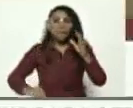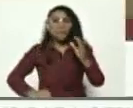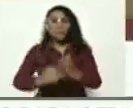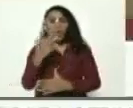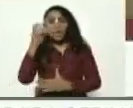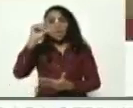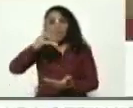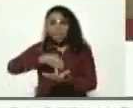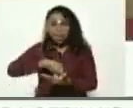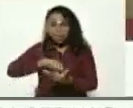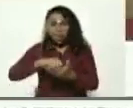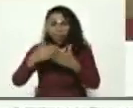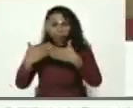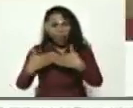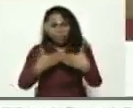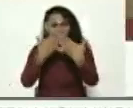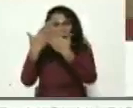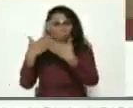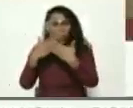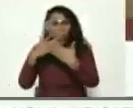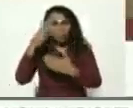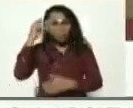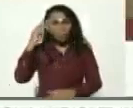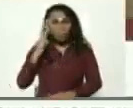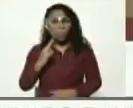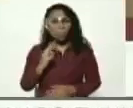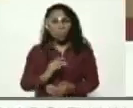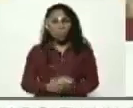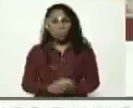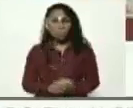de Estudios Simón Bolívar,